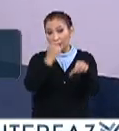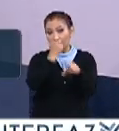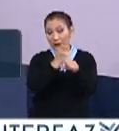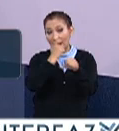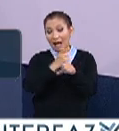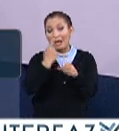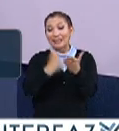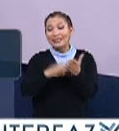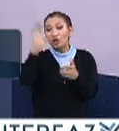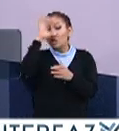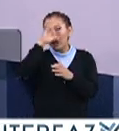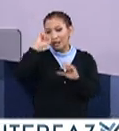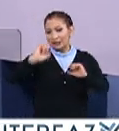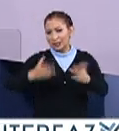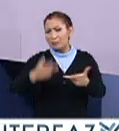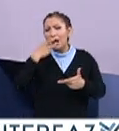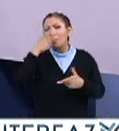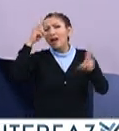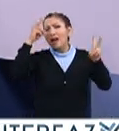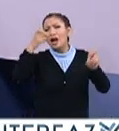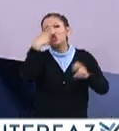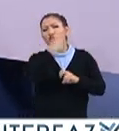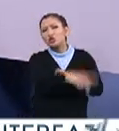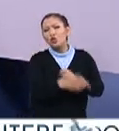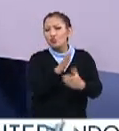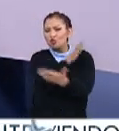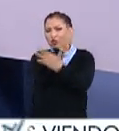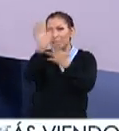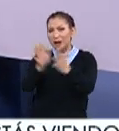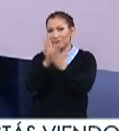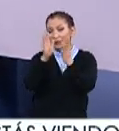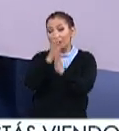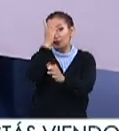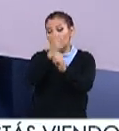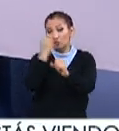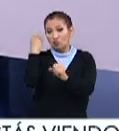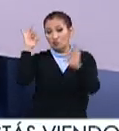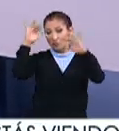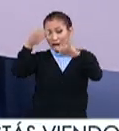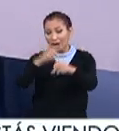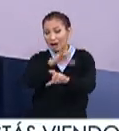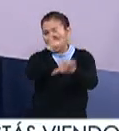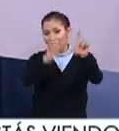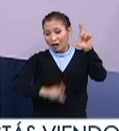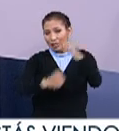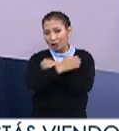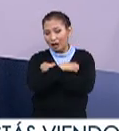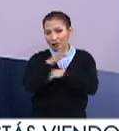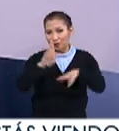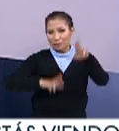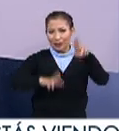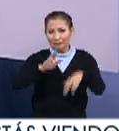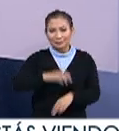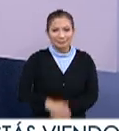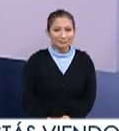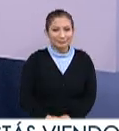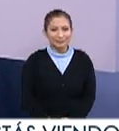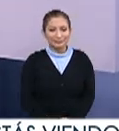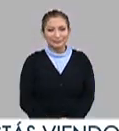Primaria Intercultural de Chiapas, quien nos habla sobre su participación en el segundo Congreso Nacional sobre Educación Normal.